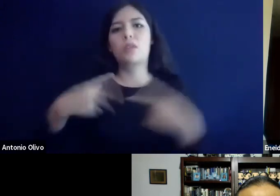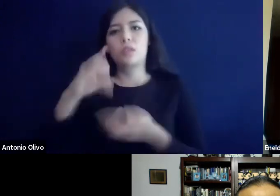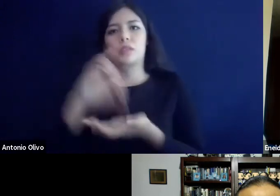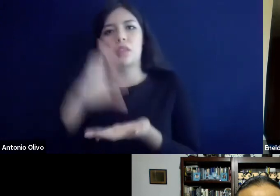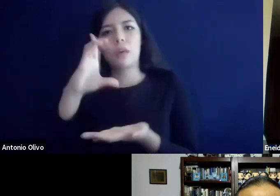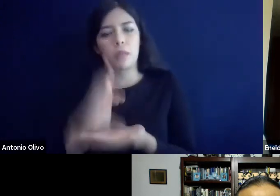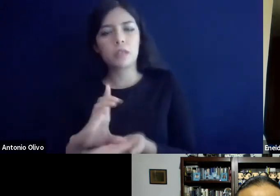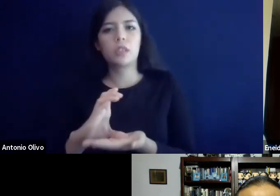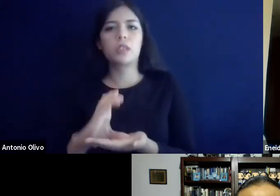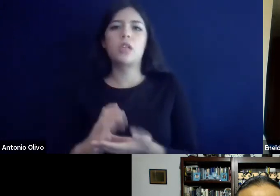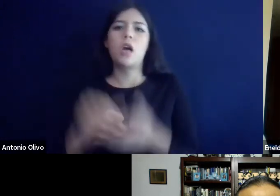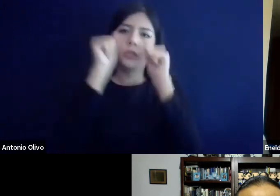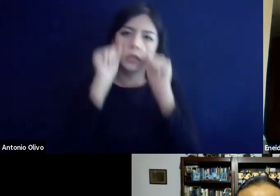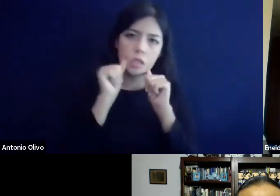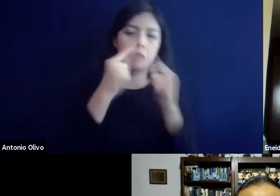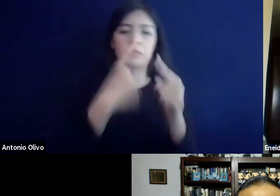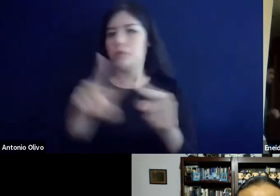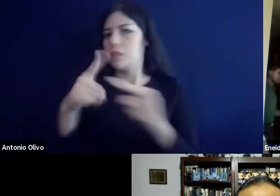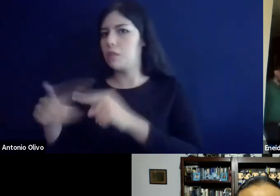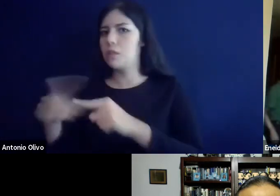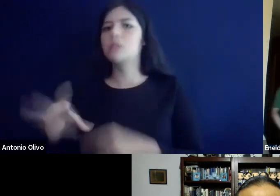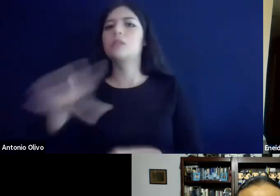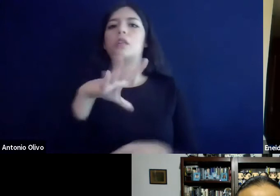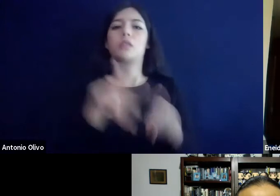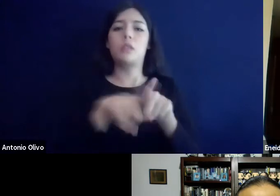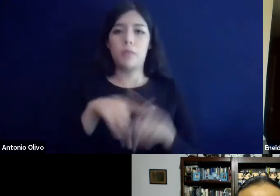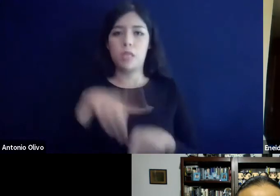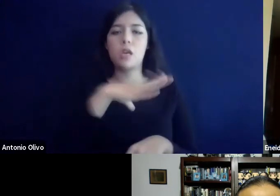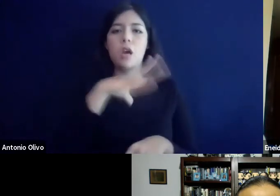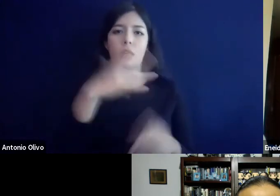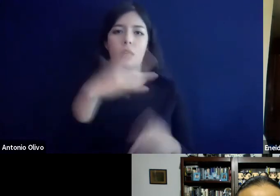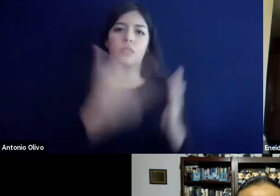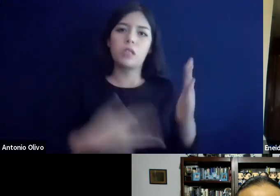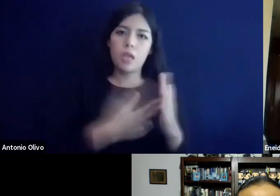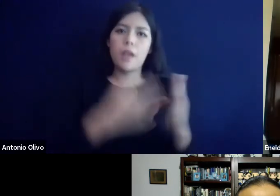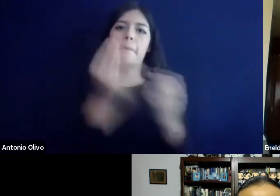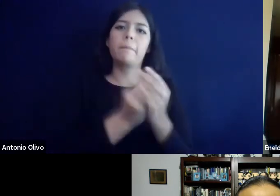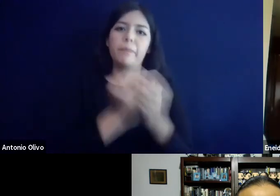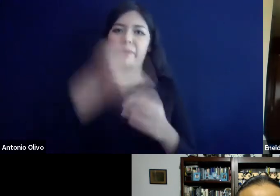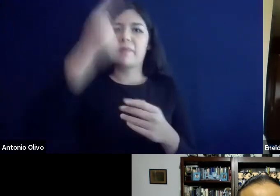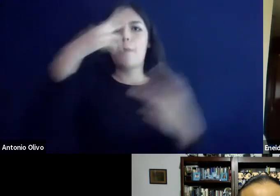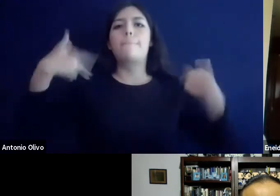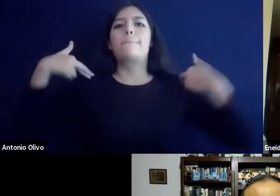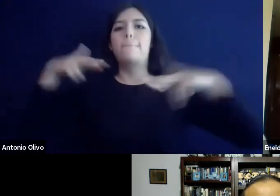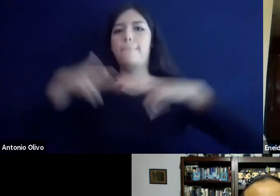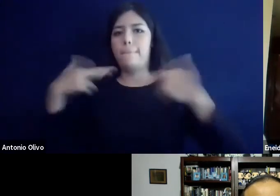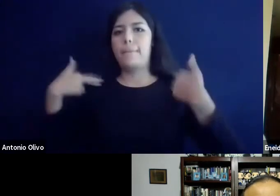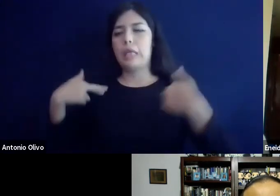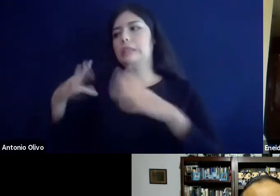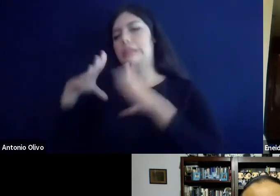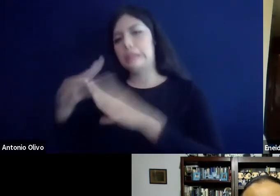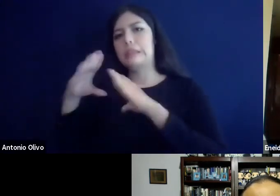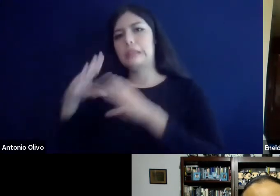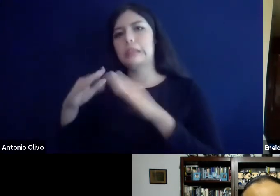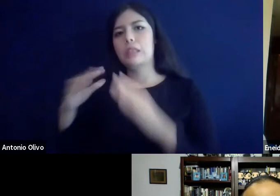pudo acomodar, pero sí, está en curso un